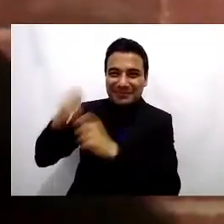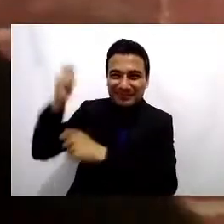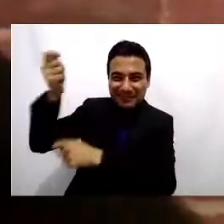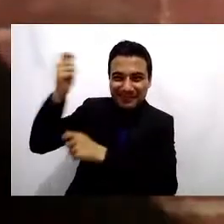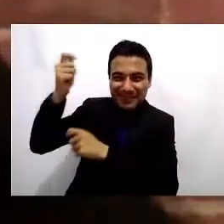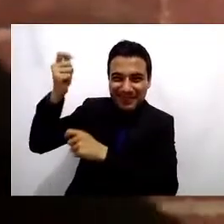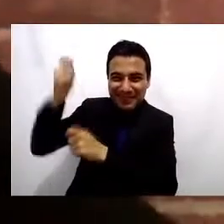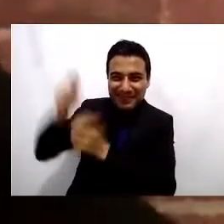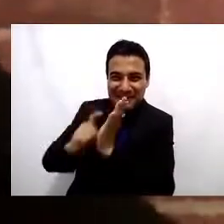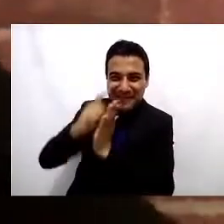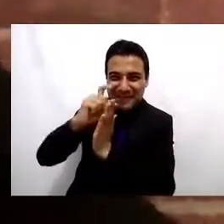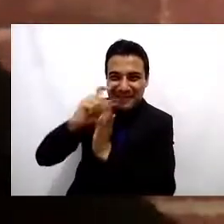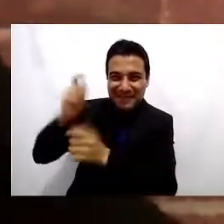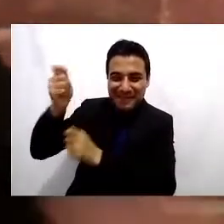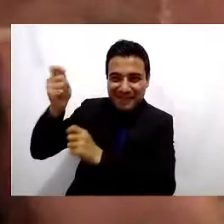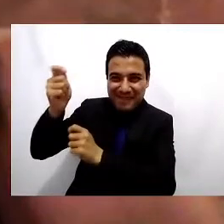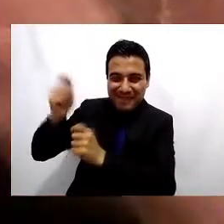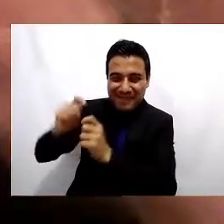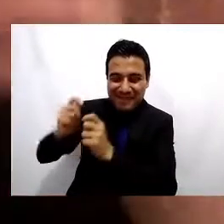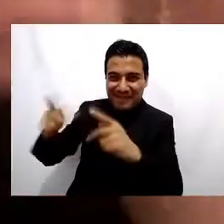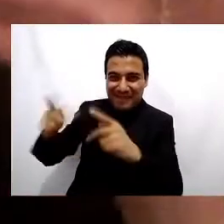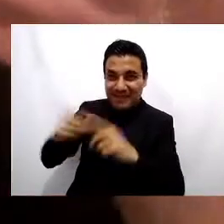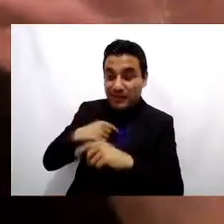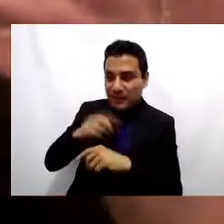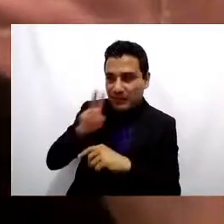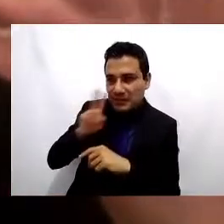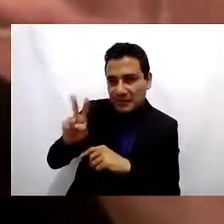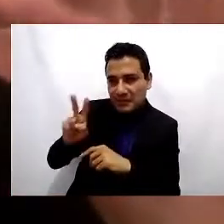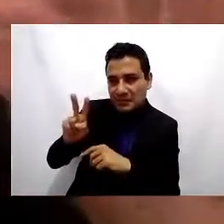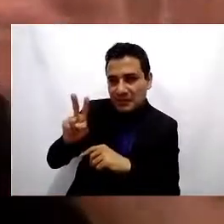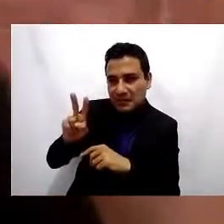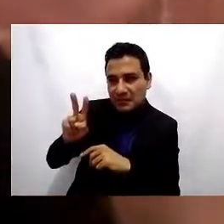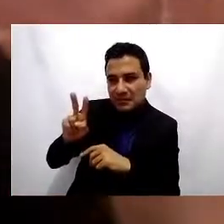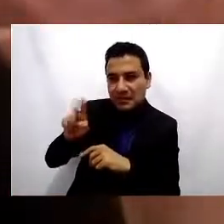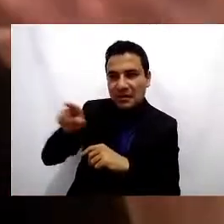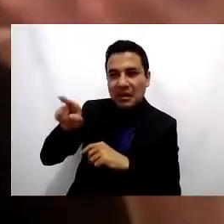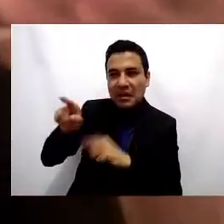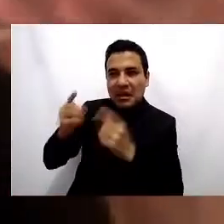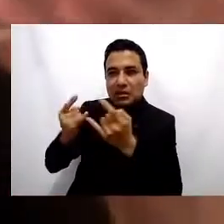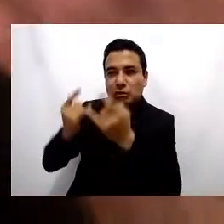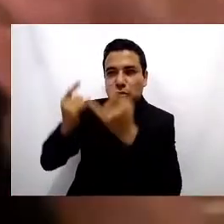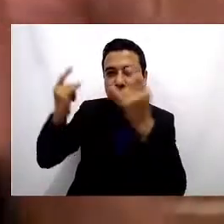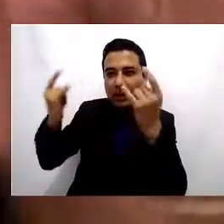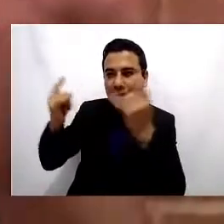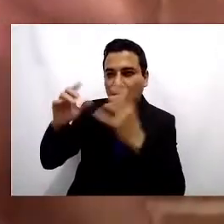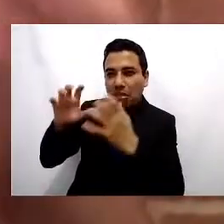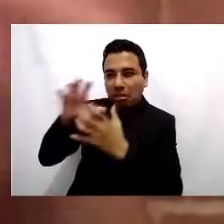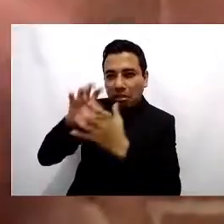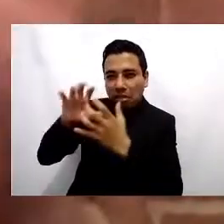lagunita, el acceso pareidólico en el que yo veo otra cosa,